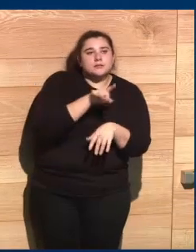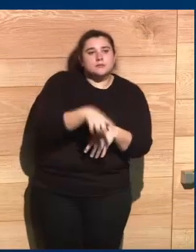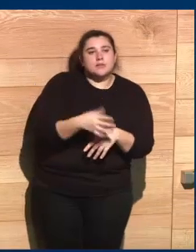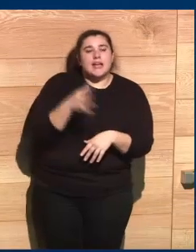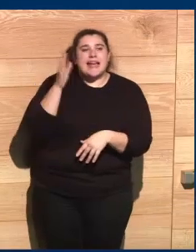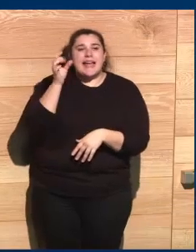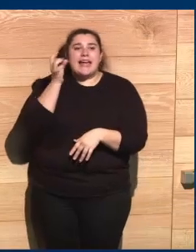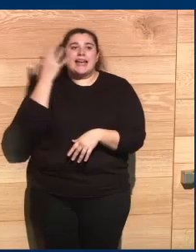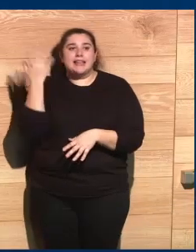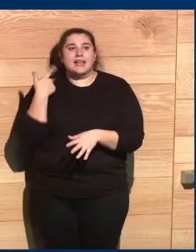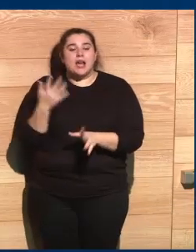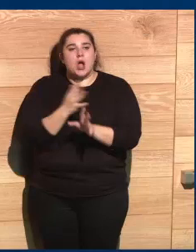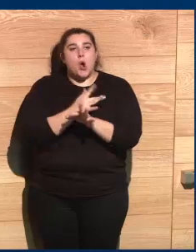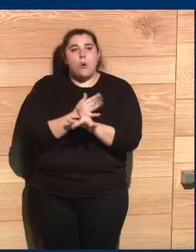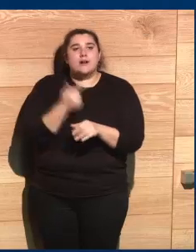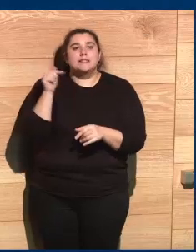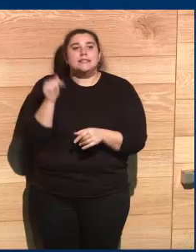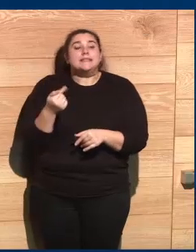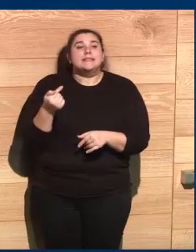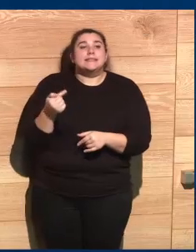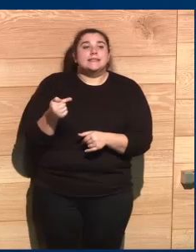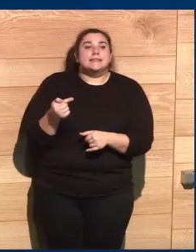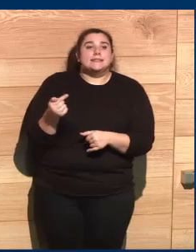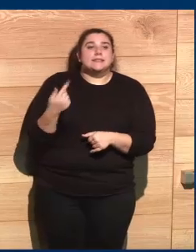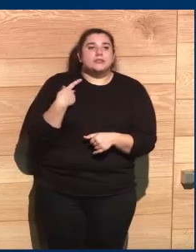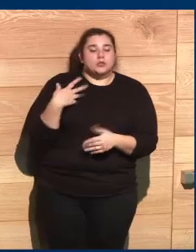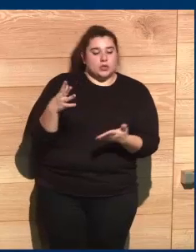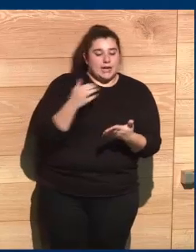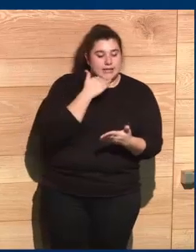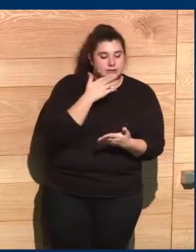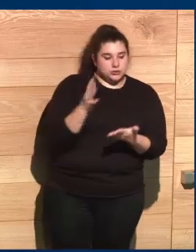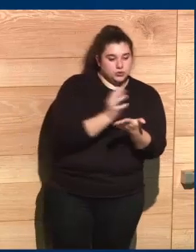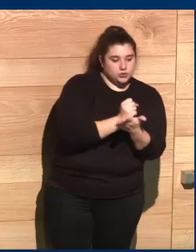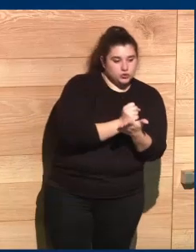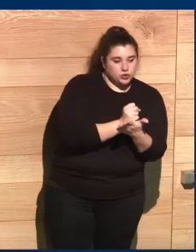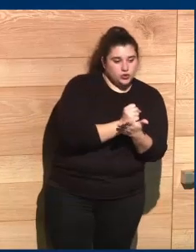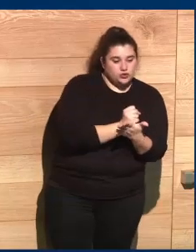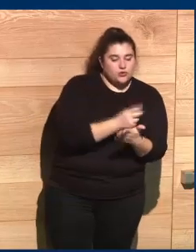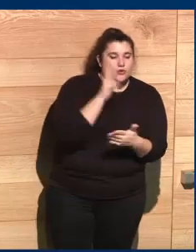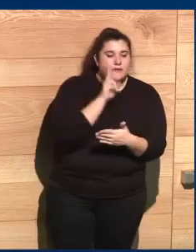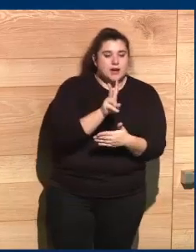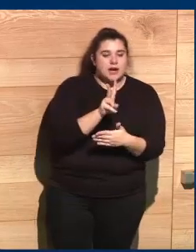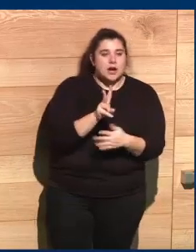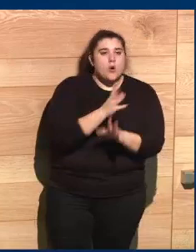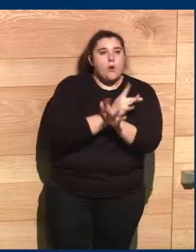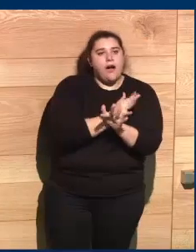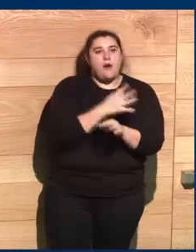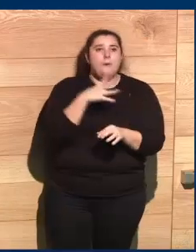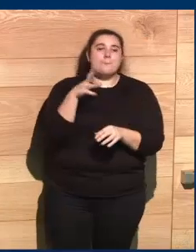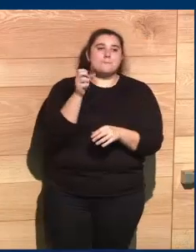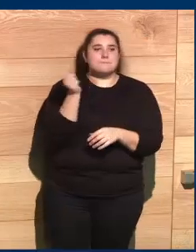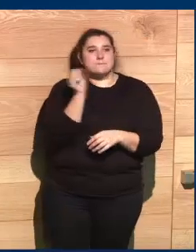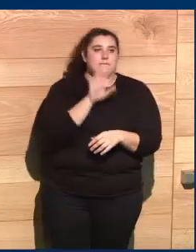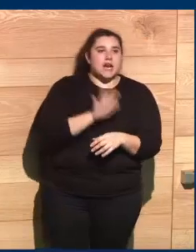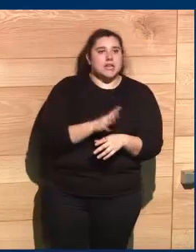cultura digital que casi todo lo que vemos nos parece o nos puede parecer un juego. O bien porque se disfraza como juego, o